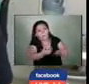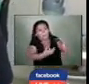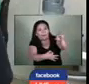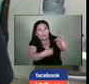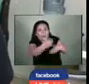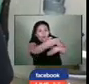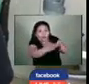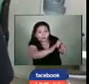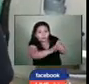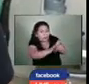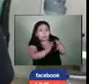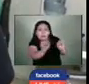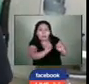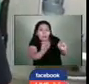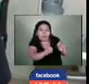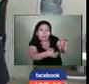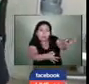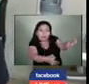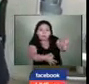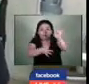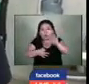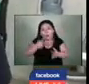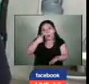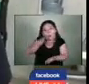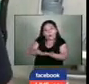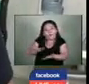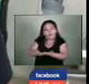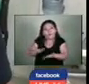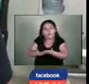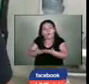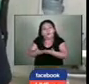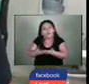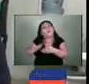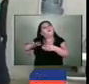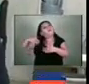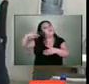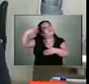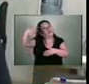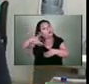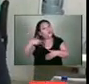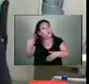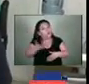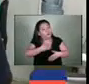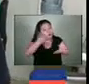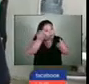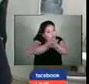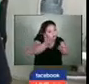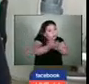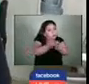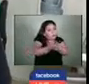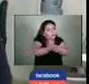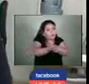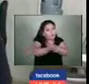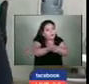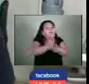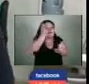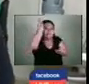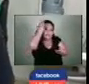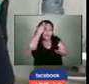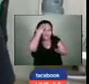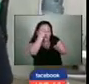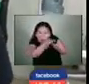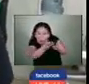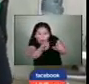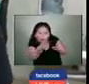una forma de respaldo se le extiende un comprobante que ese más adelante nos va a servir como municipalidad para confirmar todos